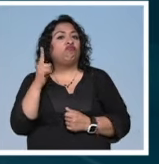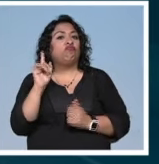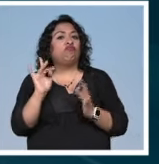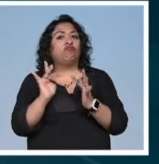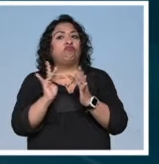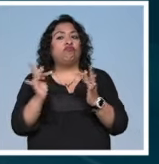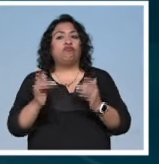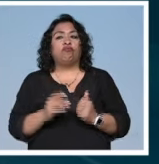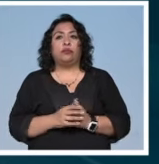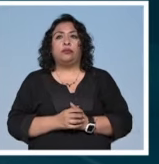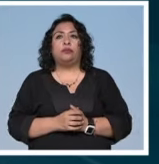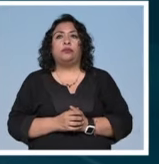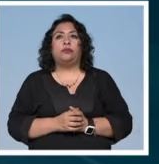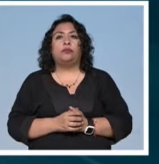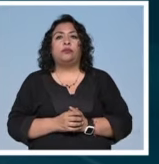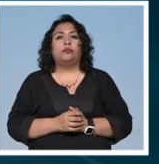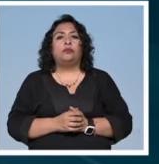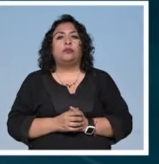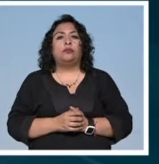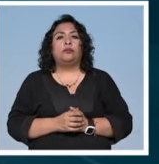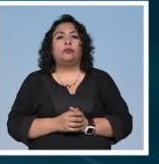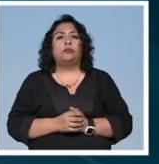precisamente provocar que su audiencia